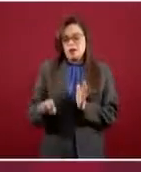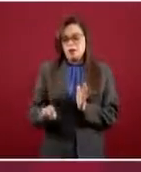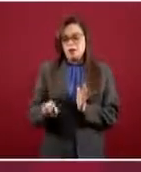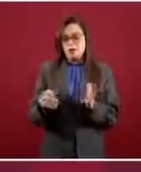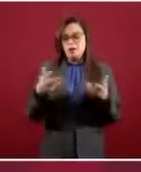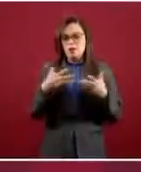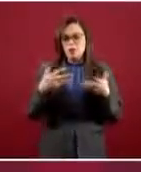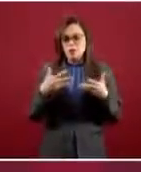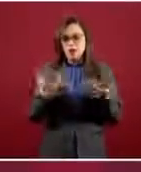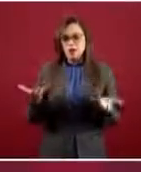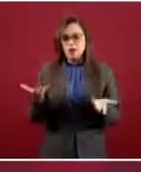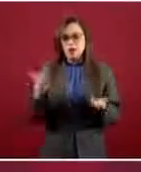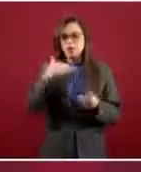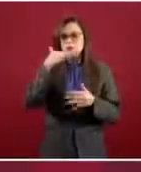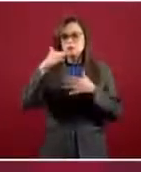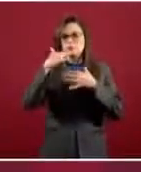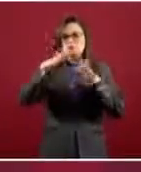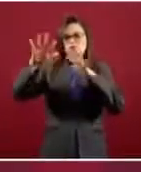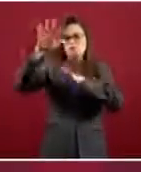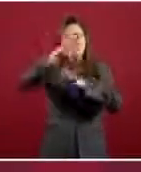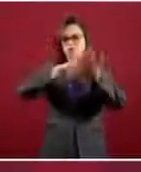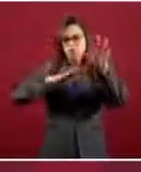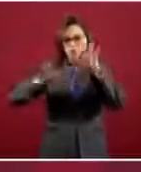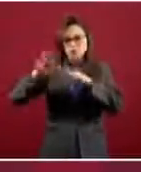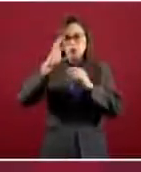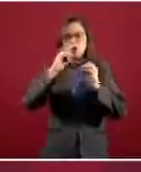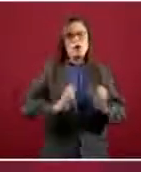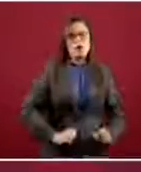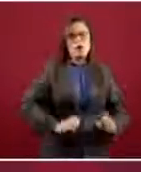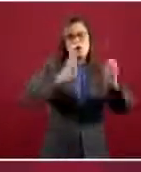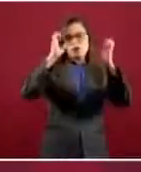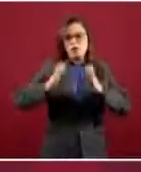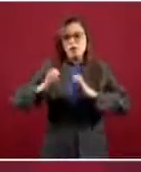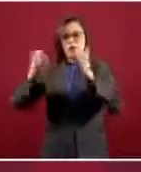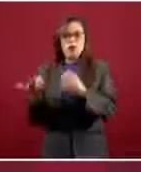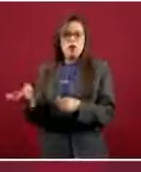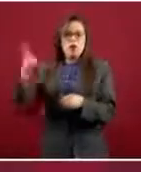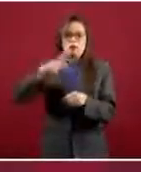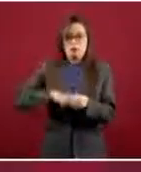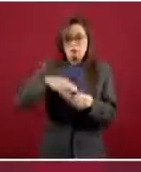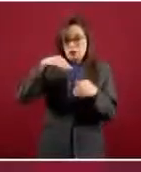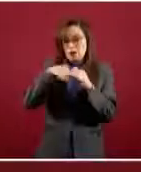una contaminación de una estructura física, de un edificio, de un hospital, etcétera.